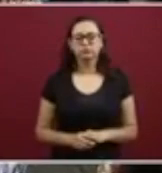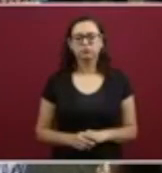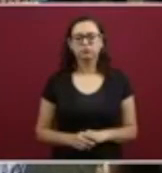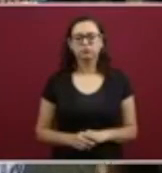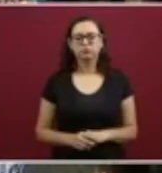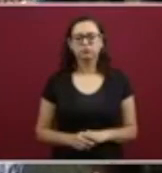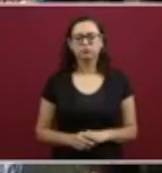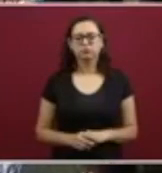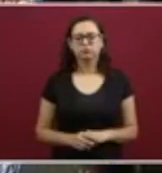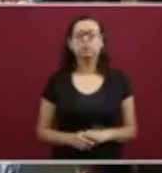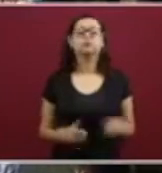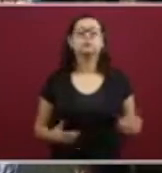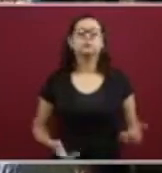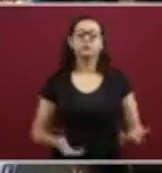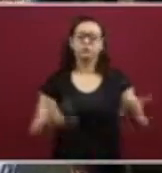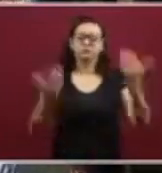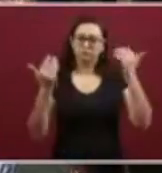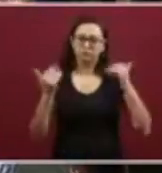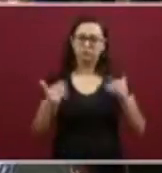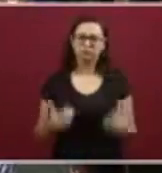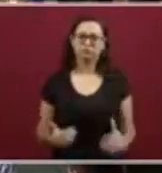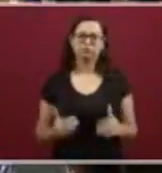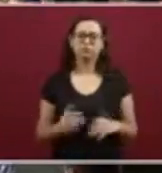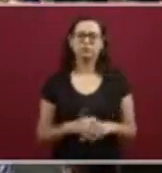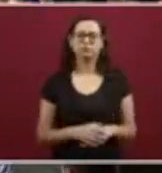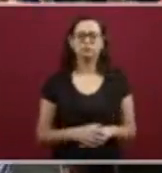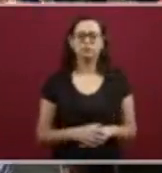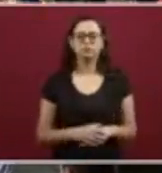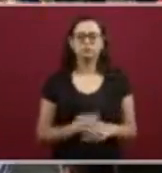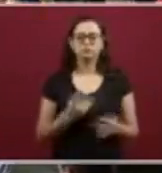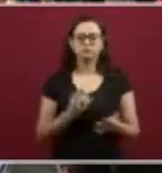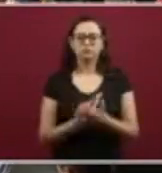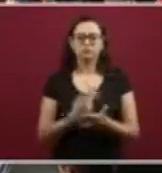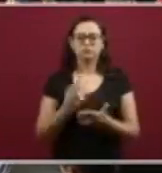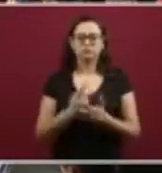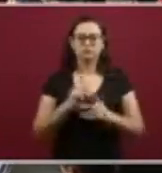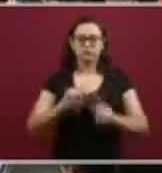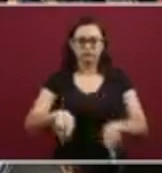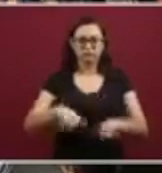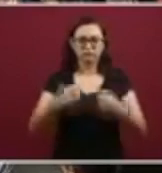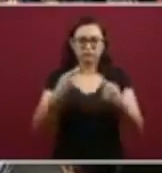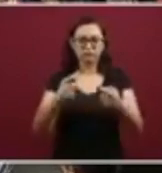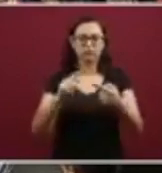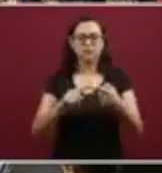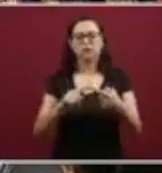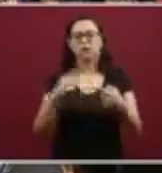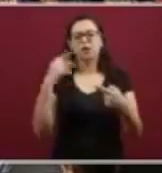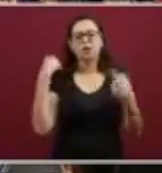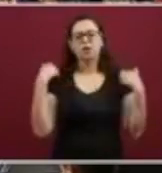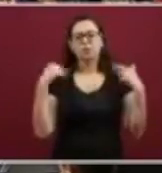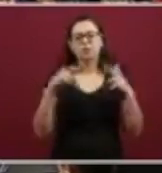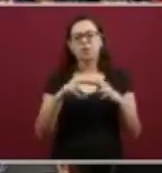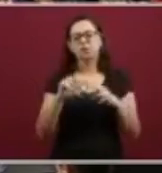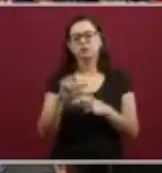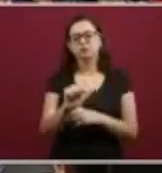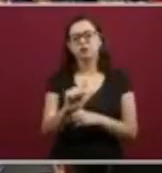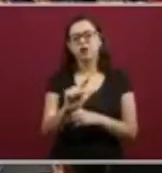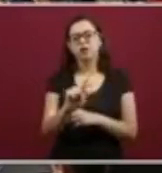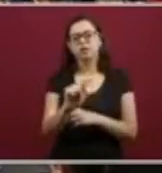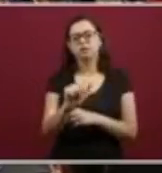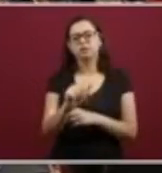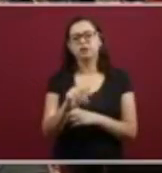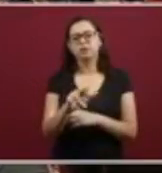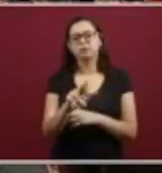Acto seguido, procederemos con la entrega de la condecoración Maestro Altamirano y el reconocimiento